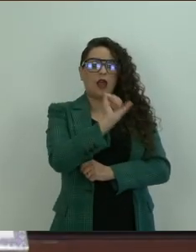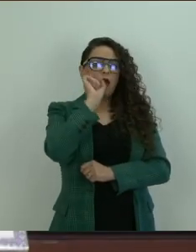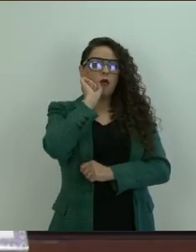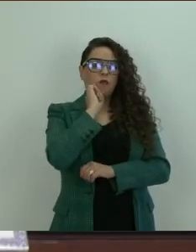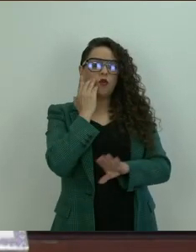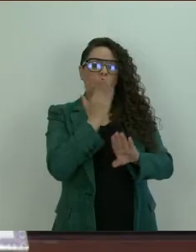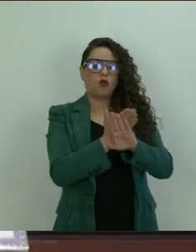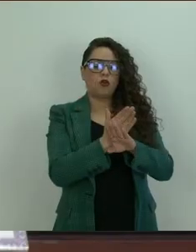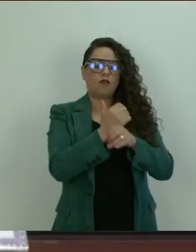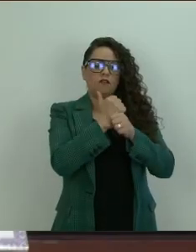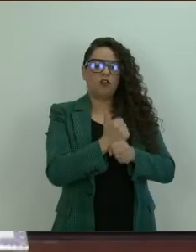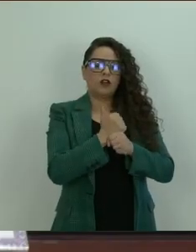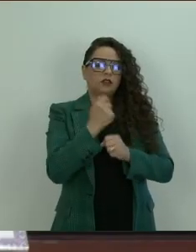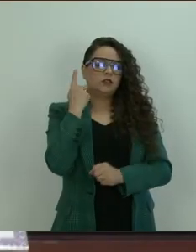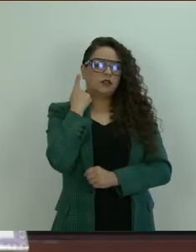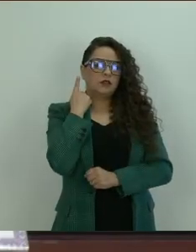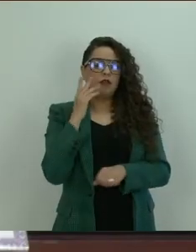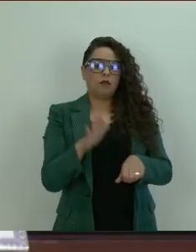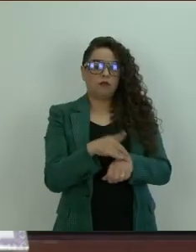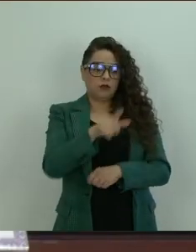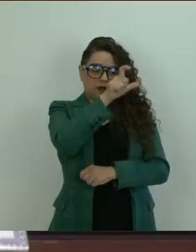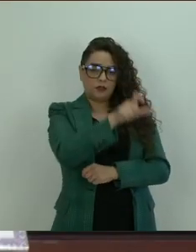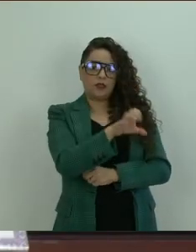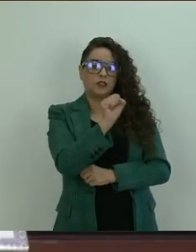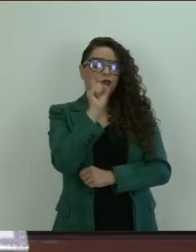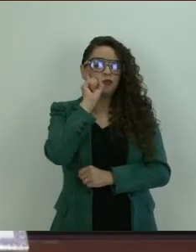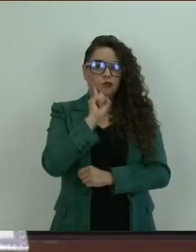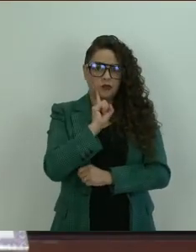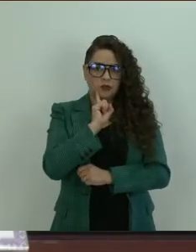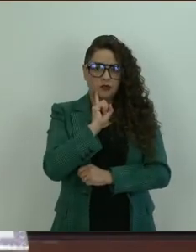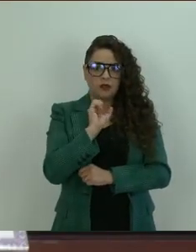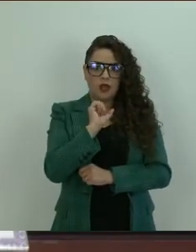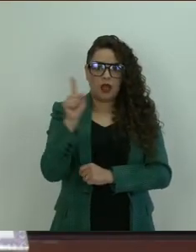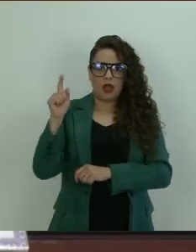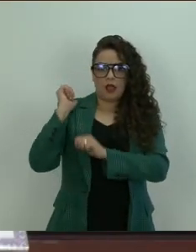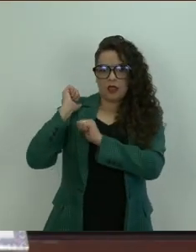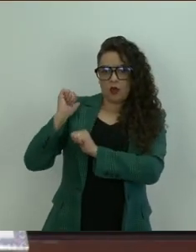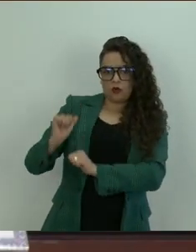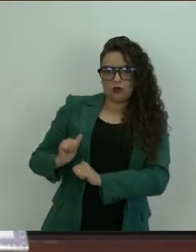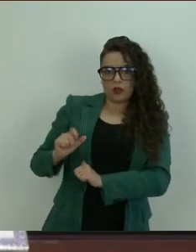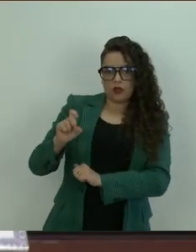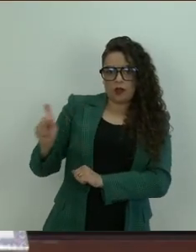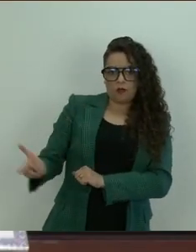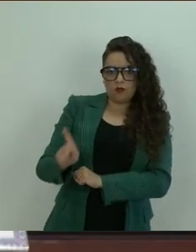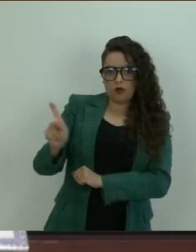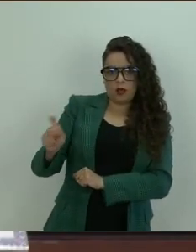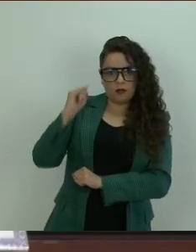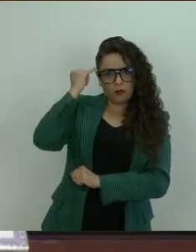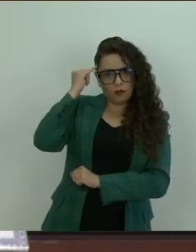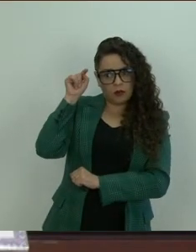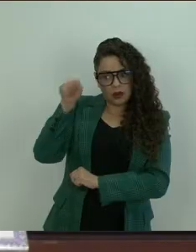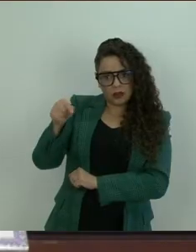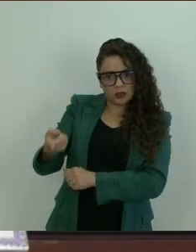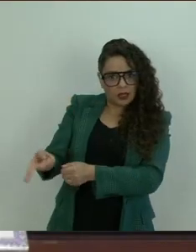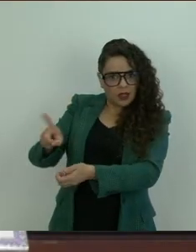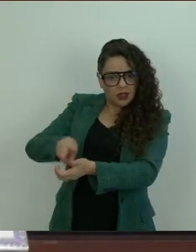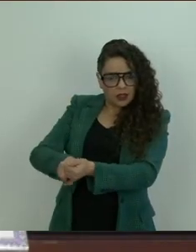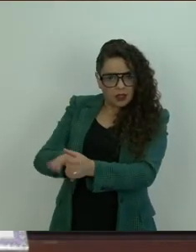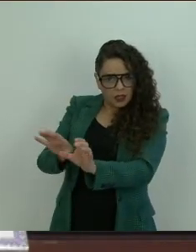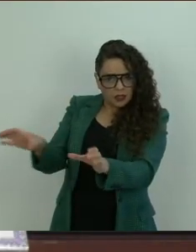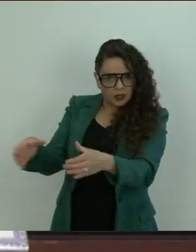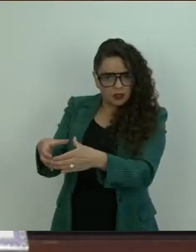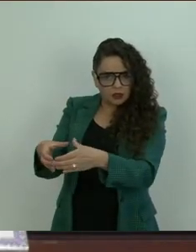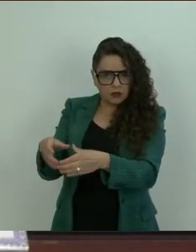por razón de género atribuidos a un integrante de la autoridad tradicional de un pueblo originario, en donde se juzgó